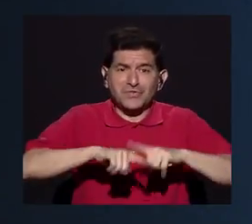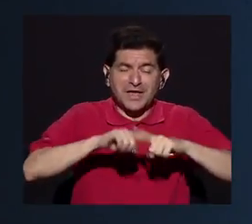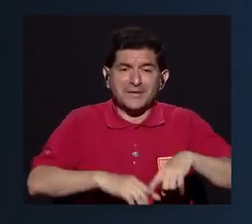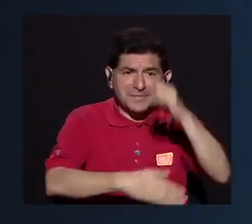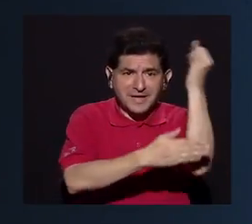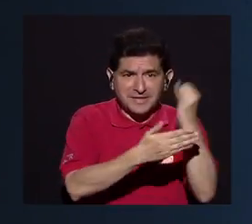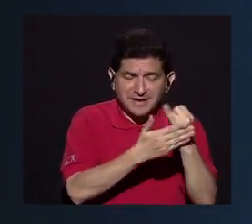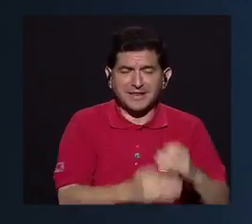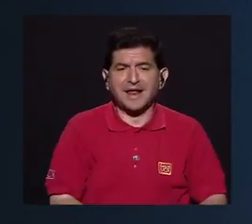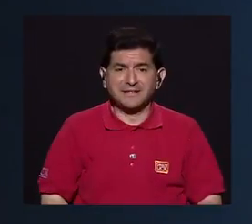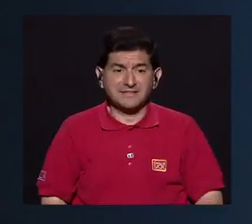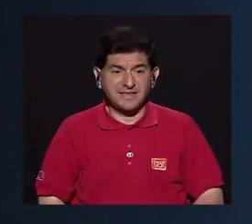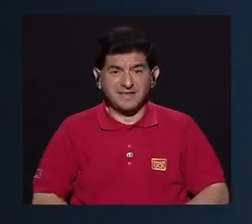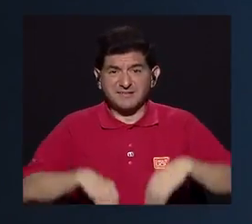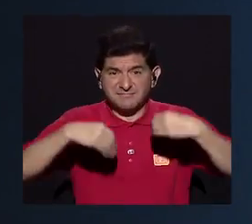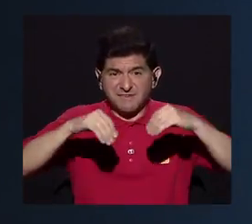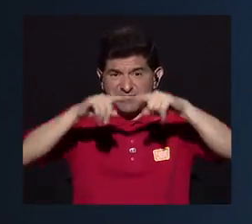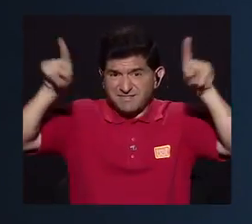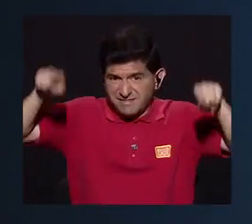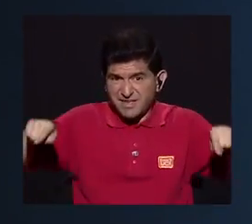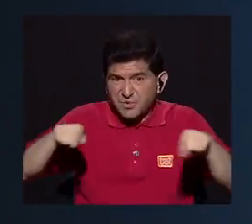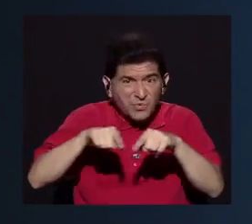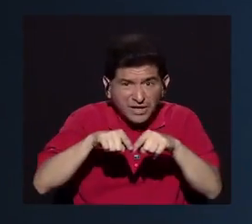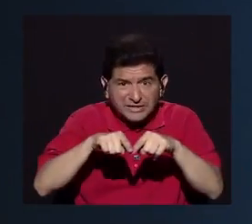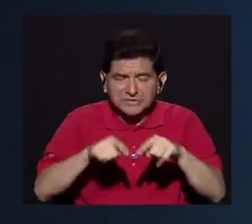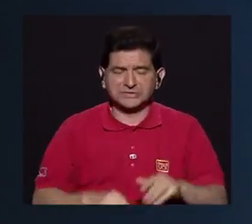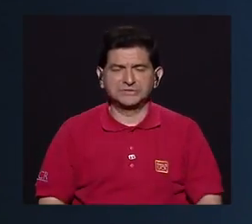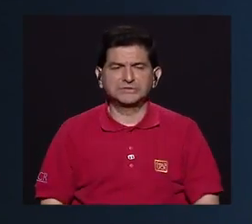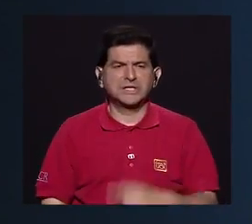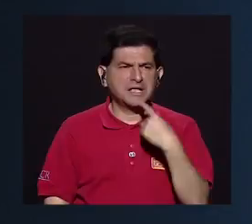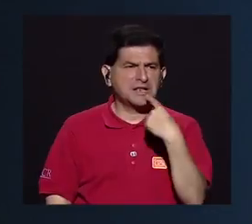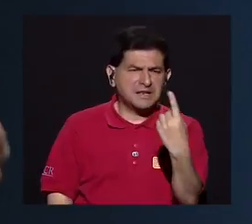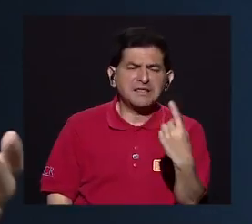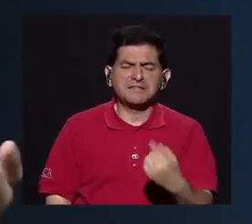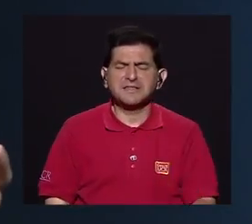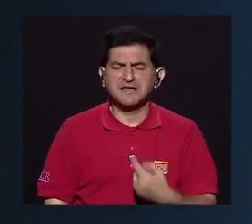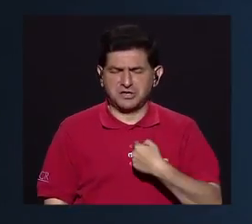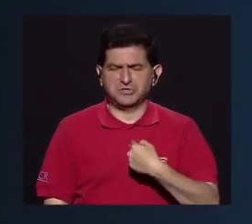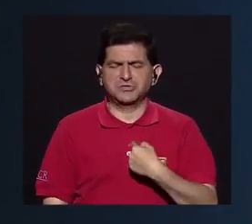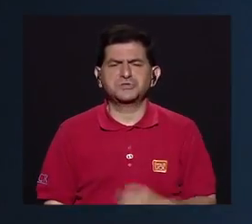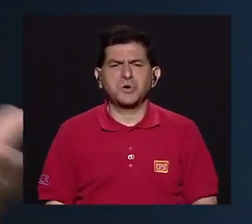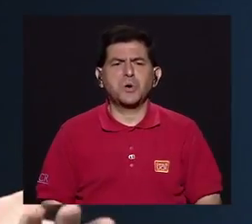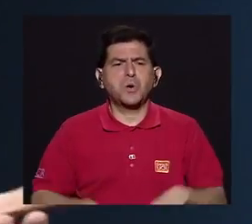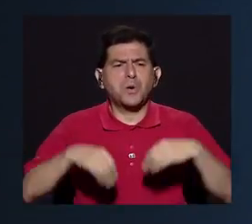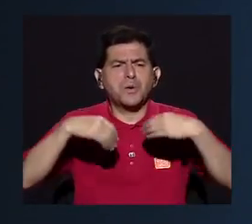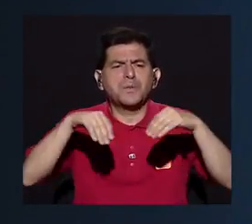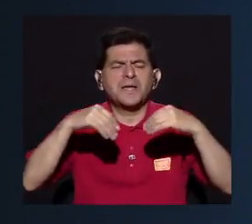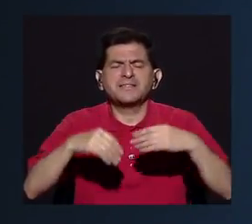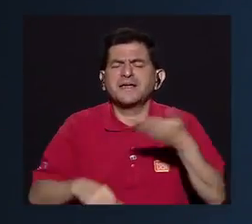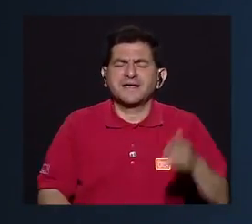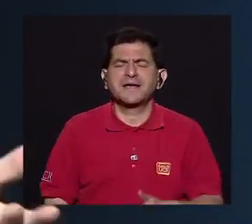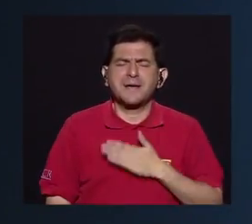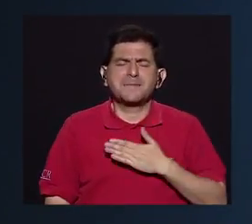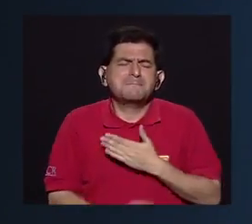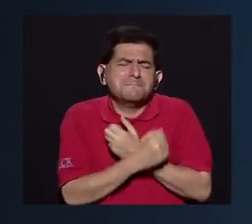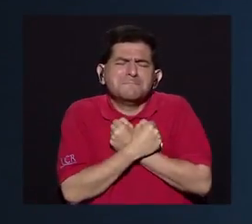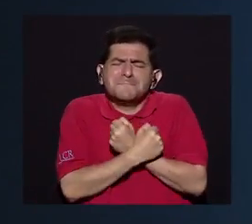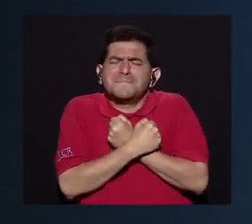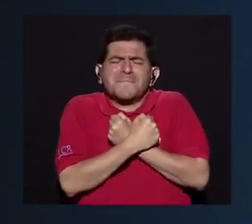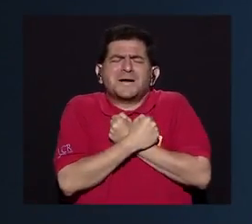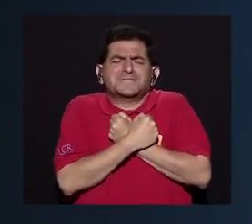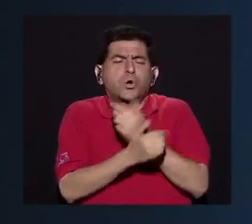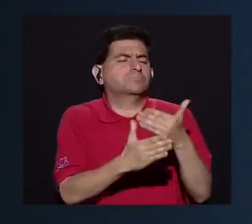no iba a vivir de vender cuadros. Y alguna vez le dije, pero voy a vender mi pasión, voy a compartir mi